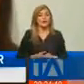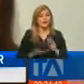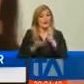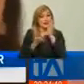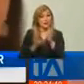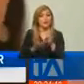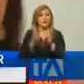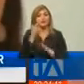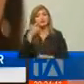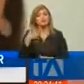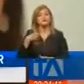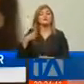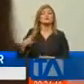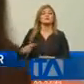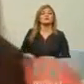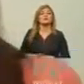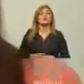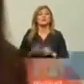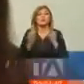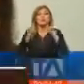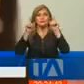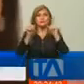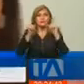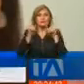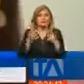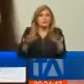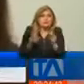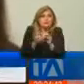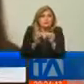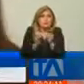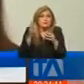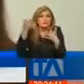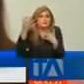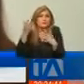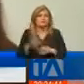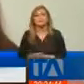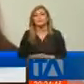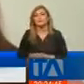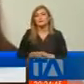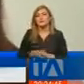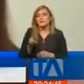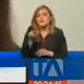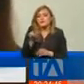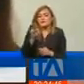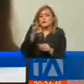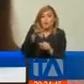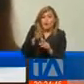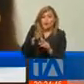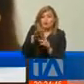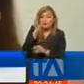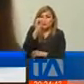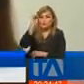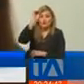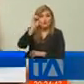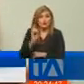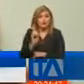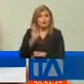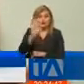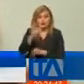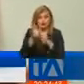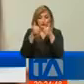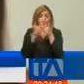pues que hay algunas sorpresas, algunos partidos que por haber obtenido buenos porcentajes en sus